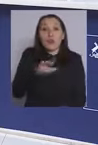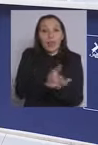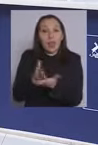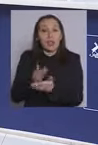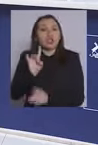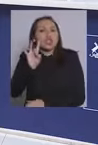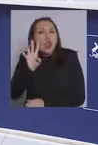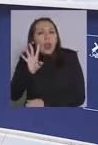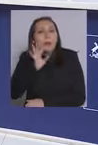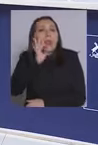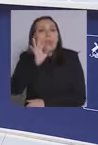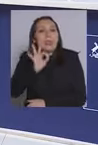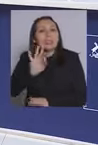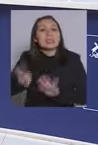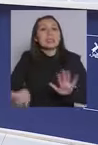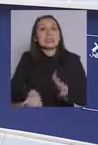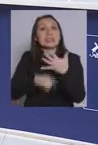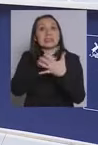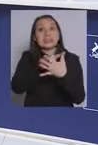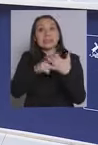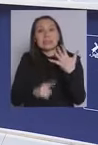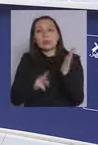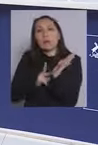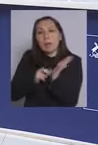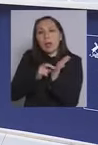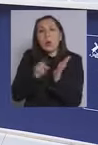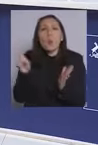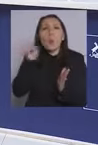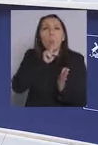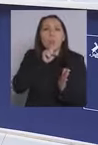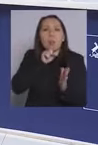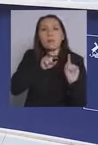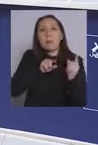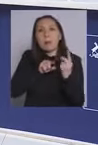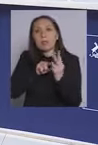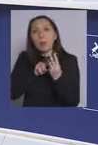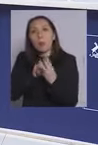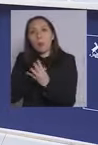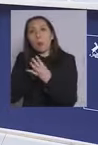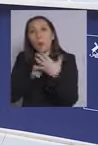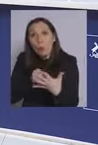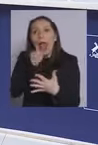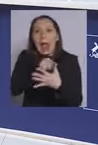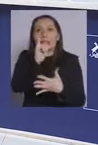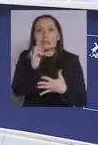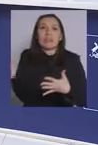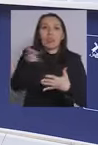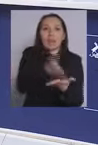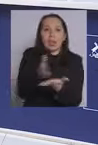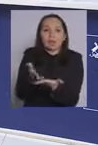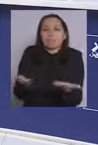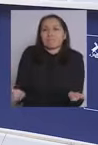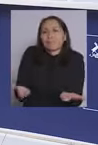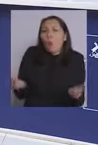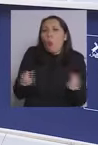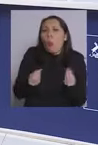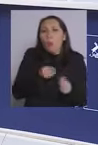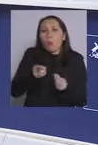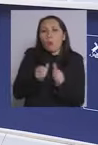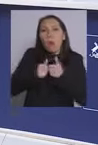estuviera planteado en la etapa número 5, es decir, en el último paso, no antes. Como autoridad sanitaria, ¿cómo toman